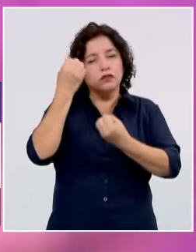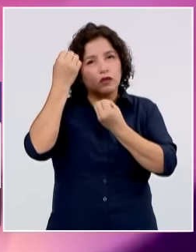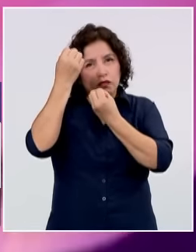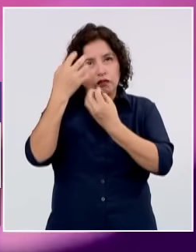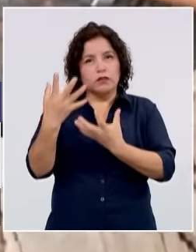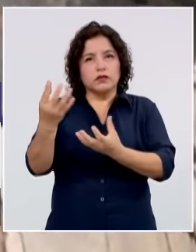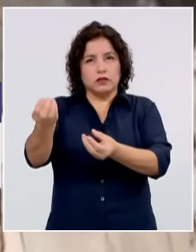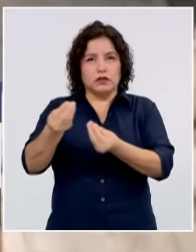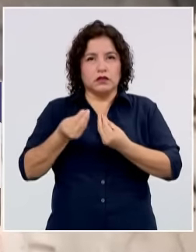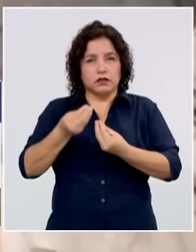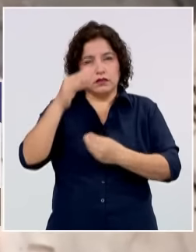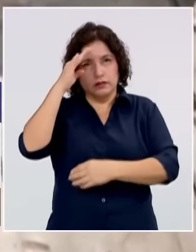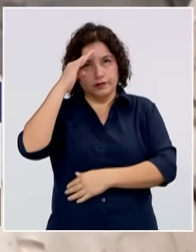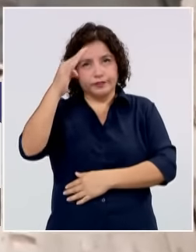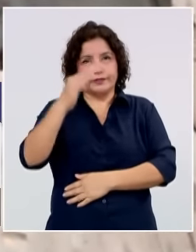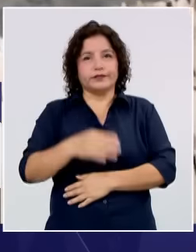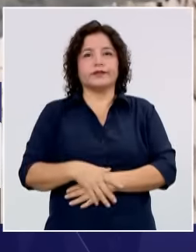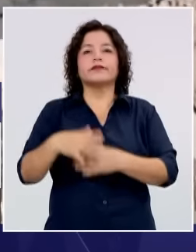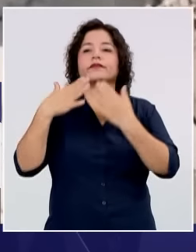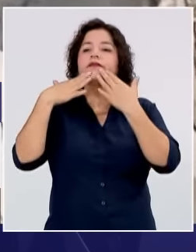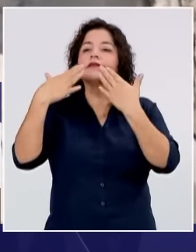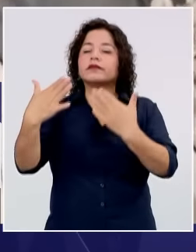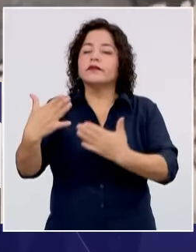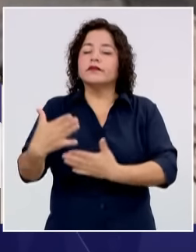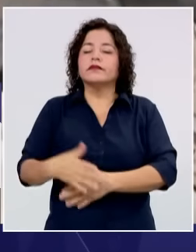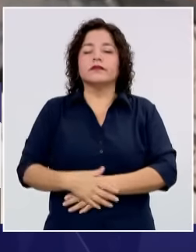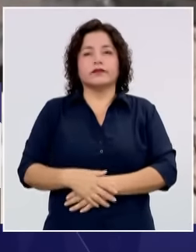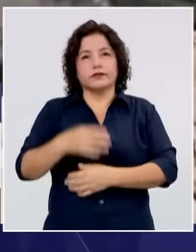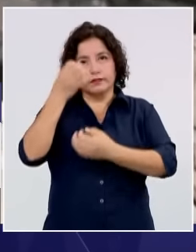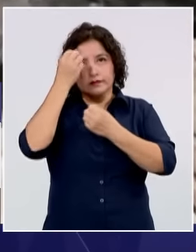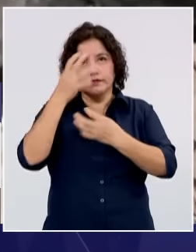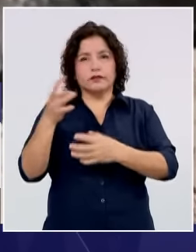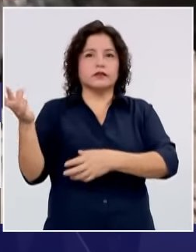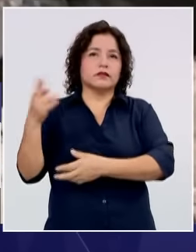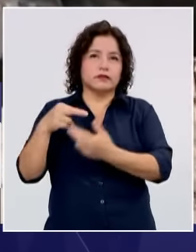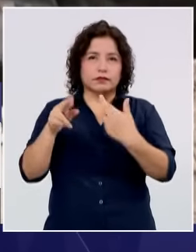brindar la autoridad Muchísimas gracias Victoria estaremos al pendiente entonces regresamos contigo en cualquier momento